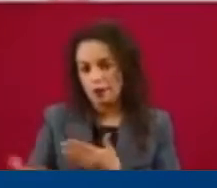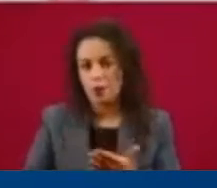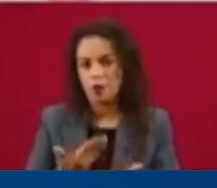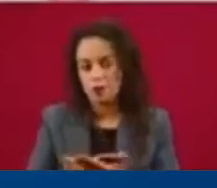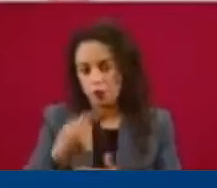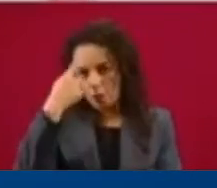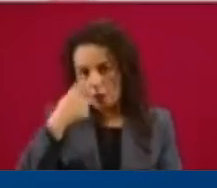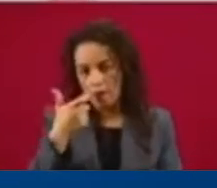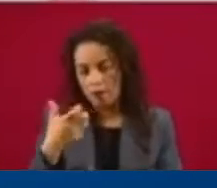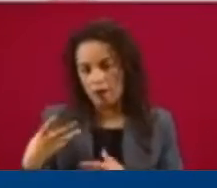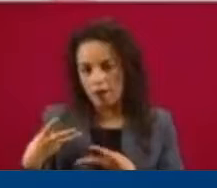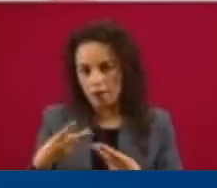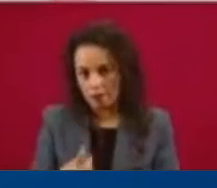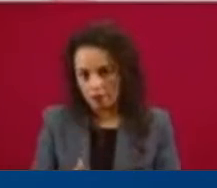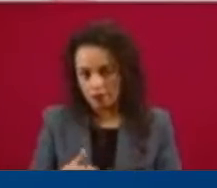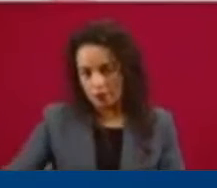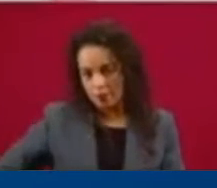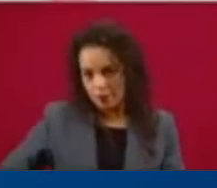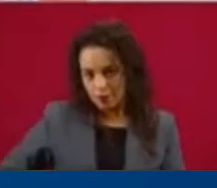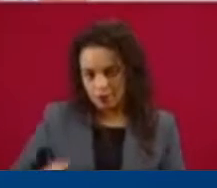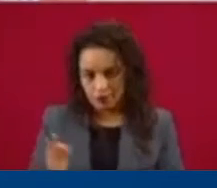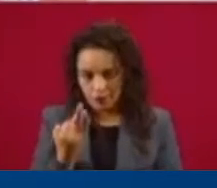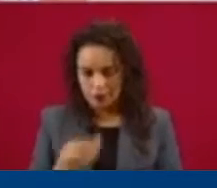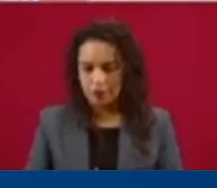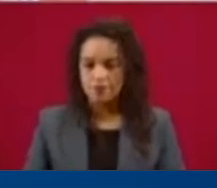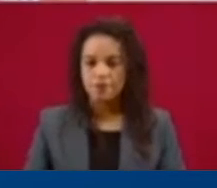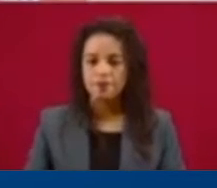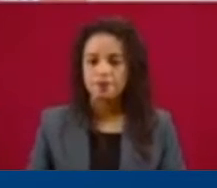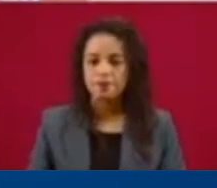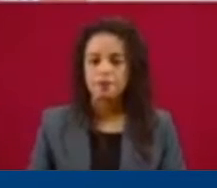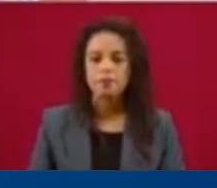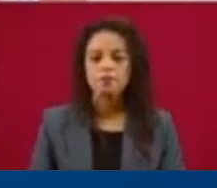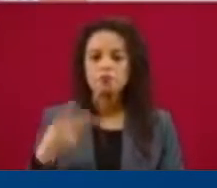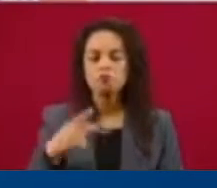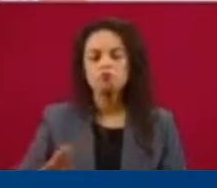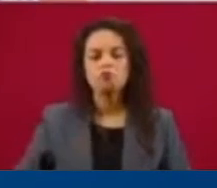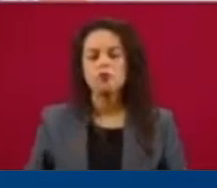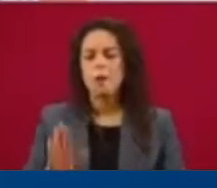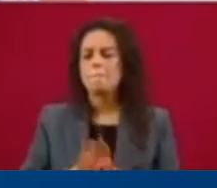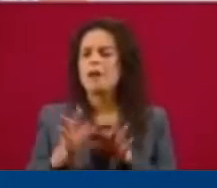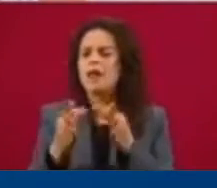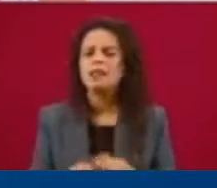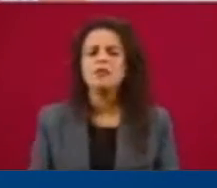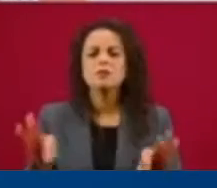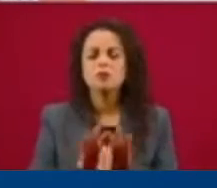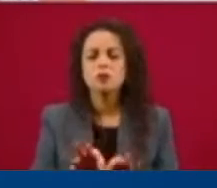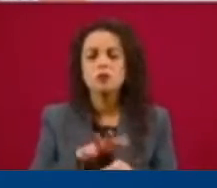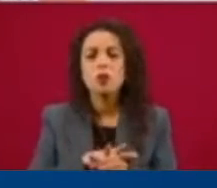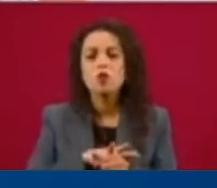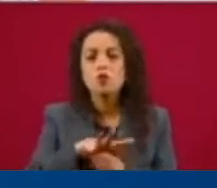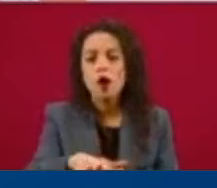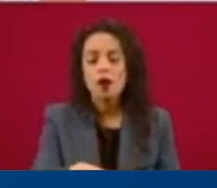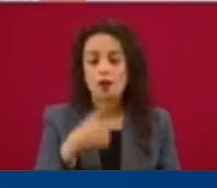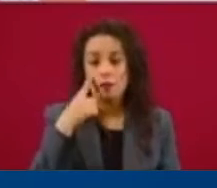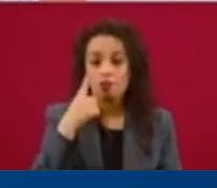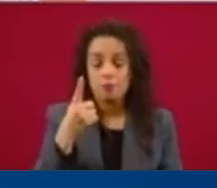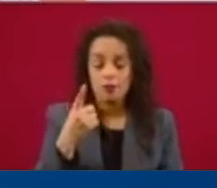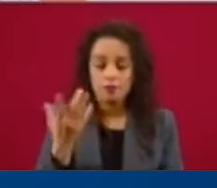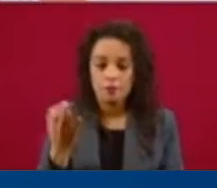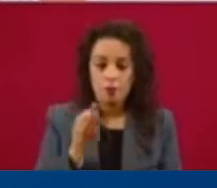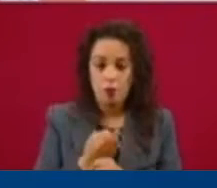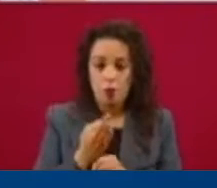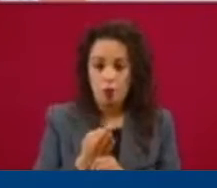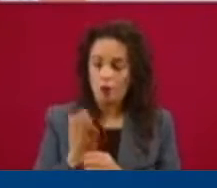familias el gasto gubernamental tuvo un aumento del 2 por ciento en el segundo trimestre de este año justamente en los peores meses de la crisis sanitaria